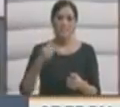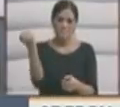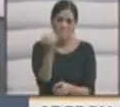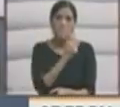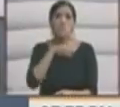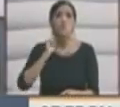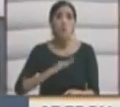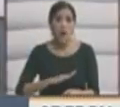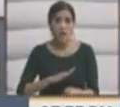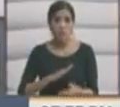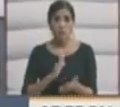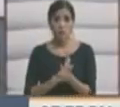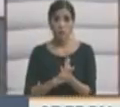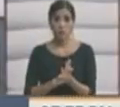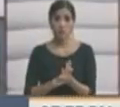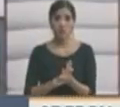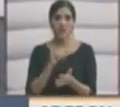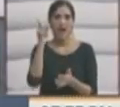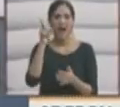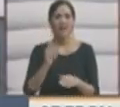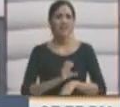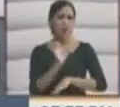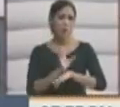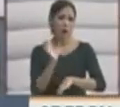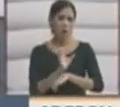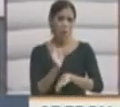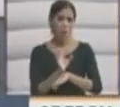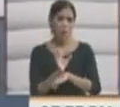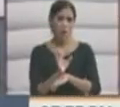Venezolanos y venezolanos vejados y humillados en Perú.